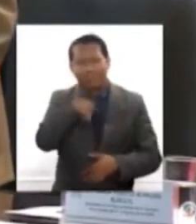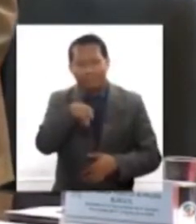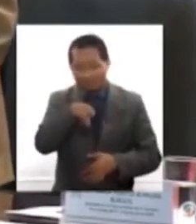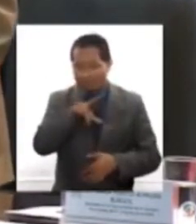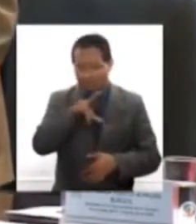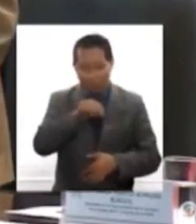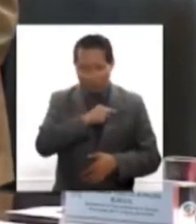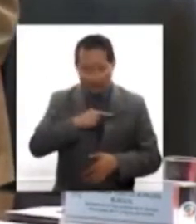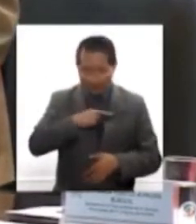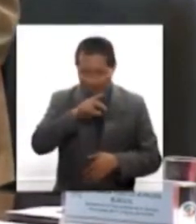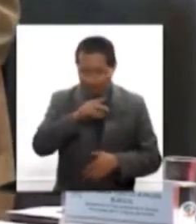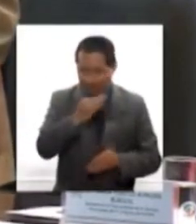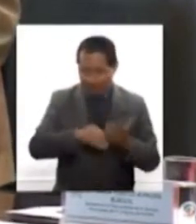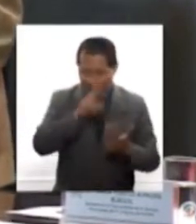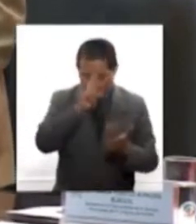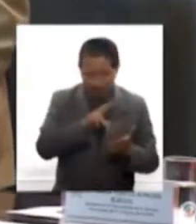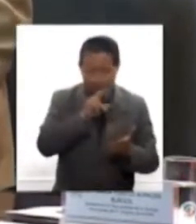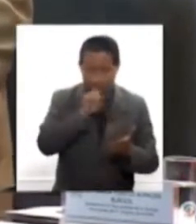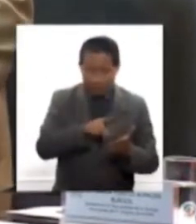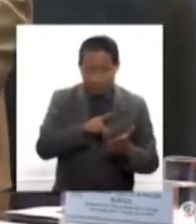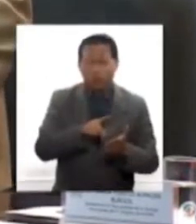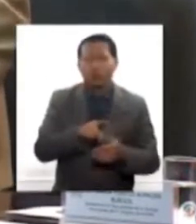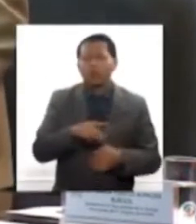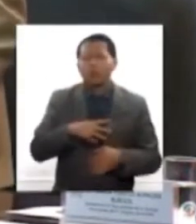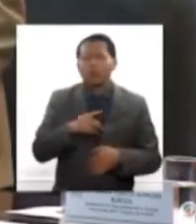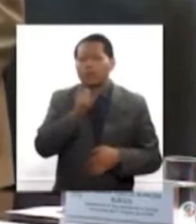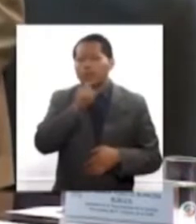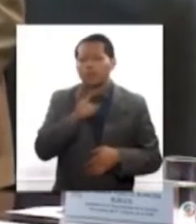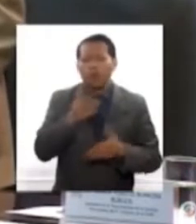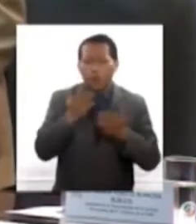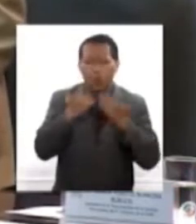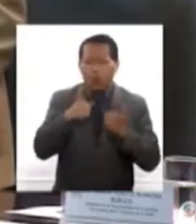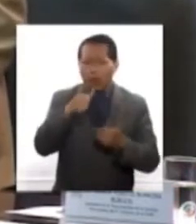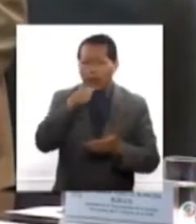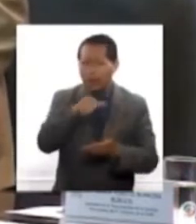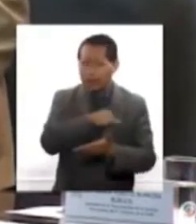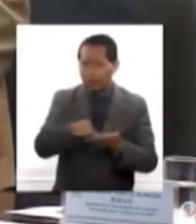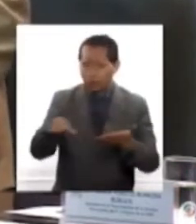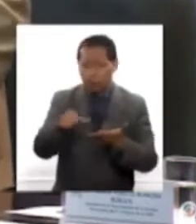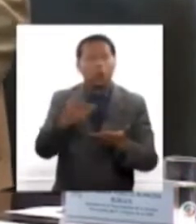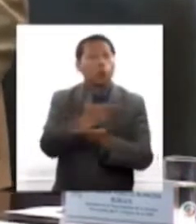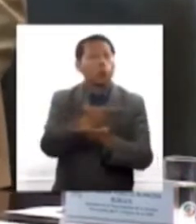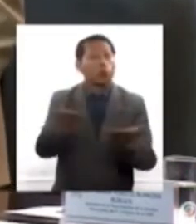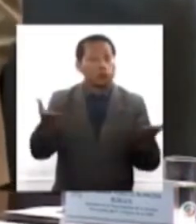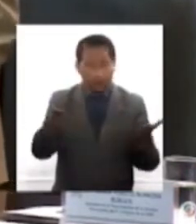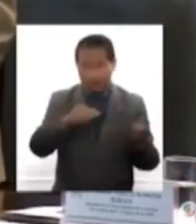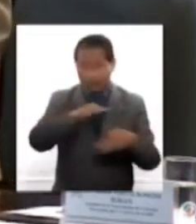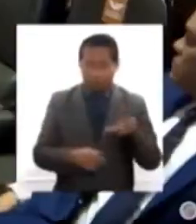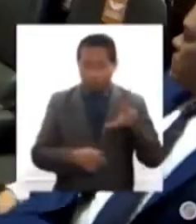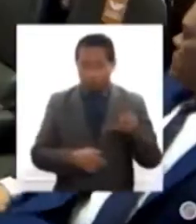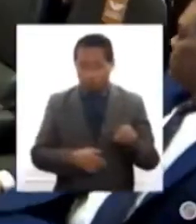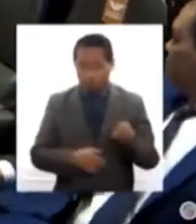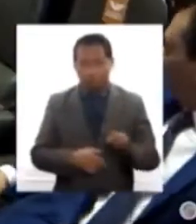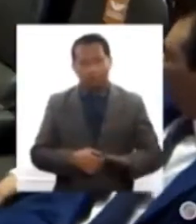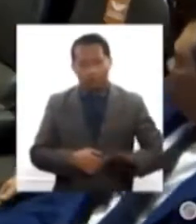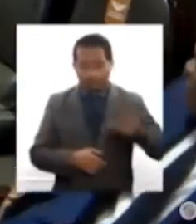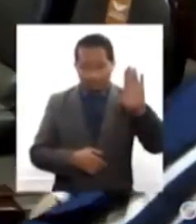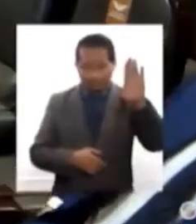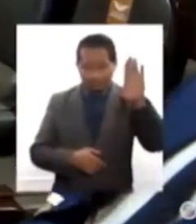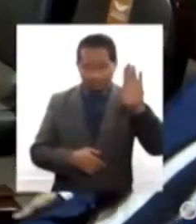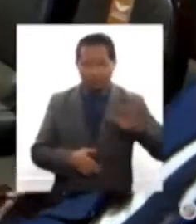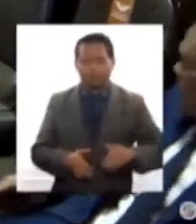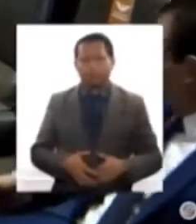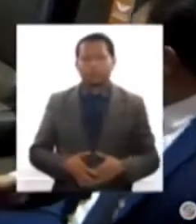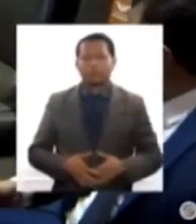discusión, hacer esta denuncia y presentar su material. Y desde la mesa directiva le dijimos